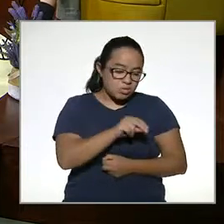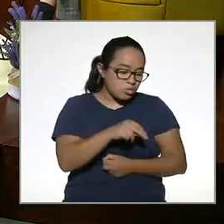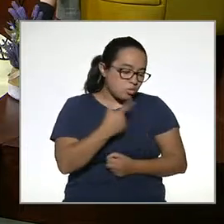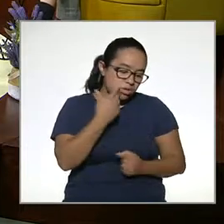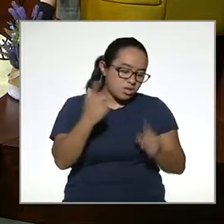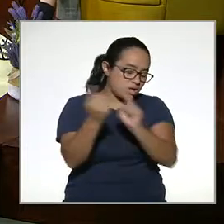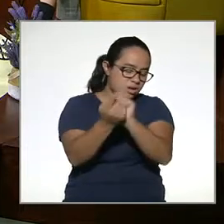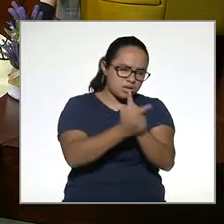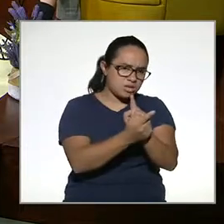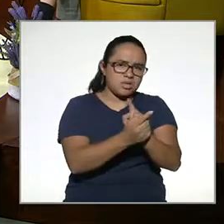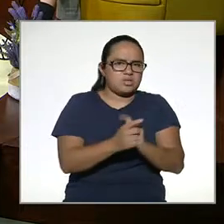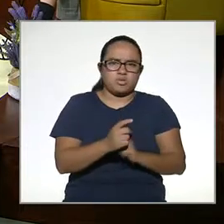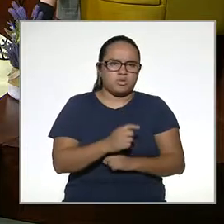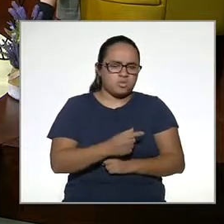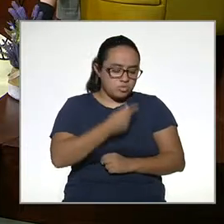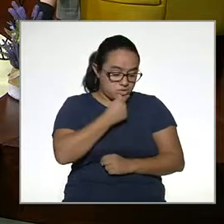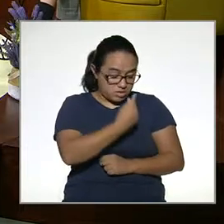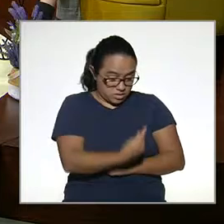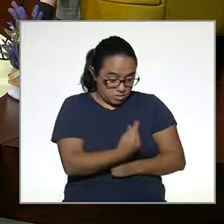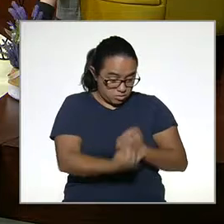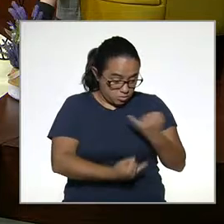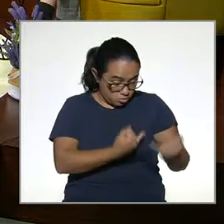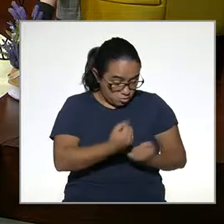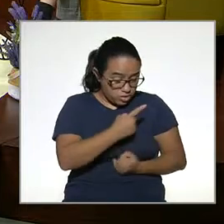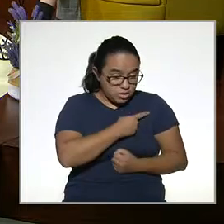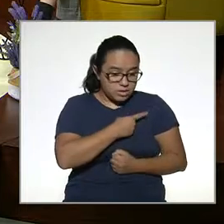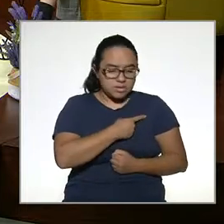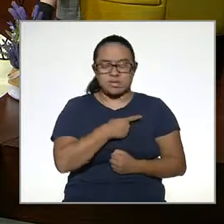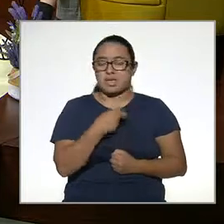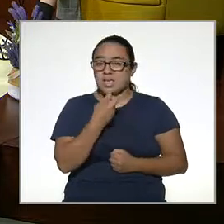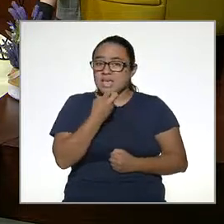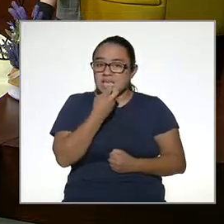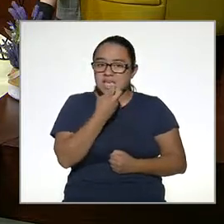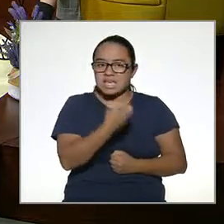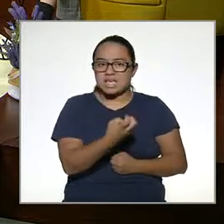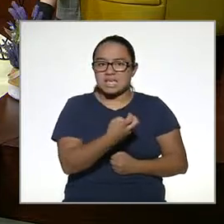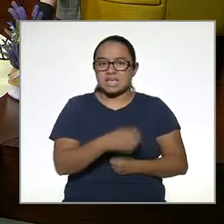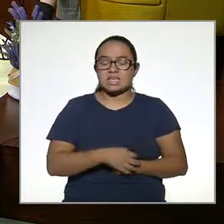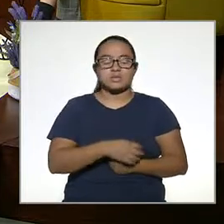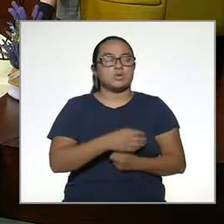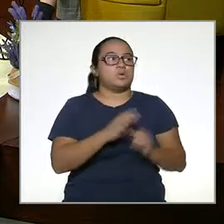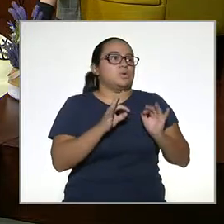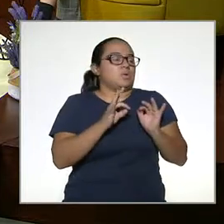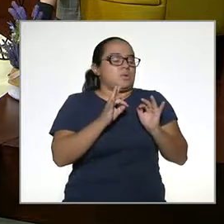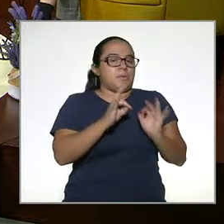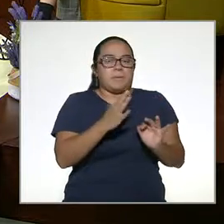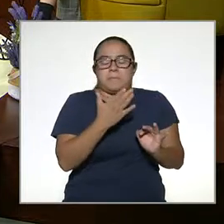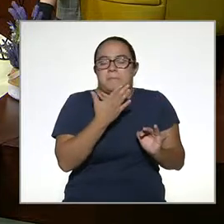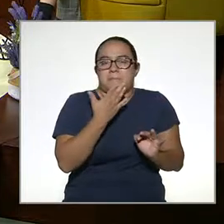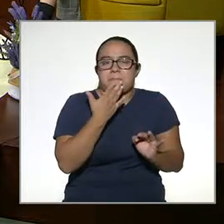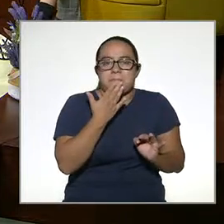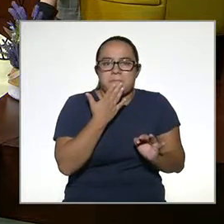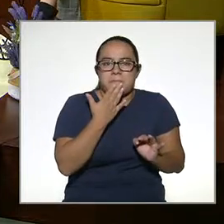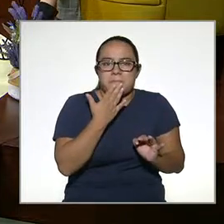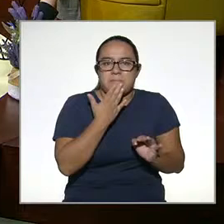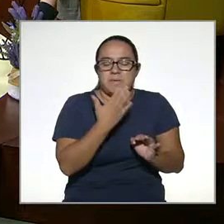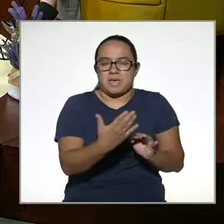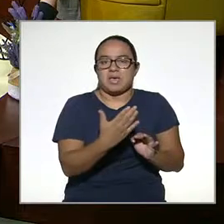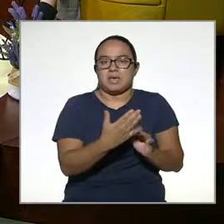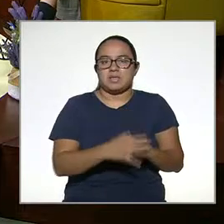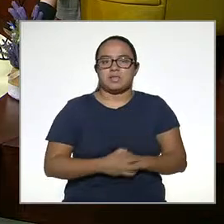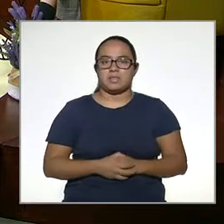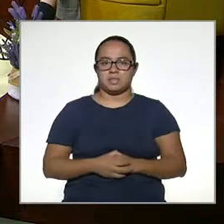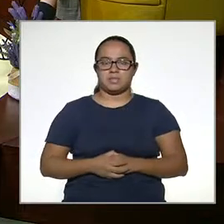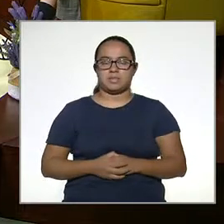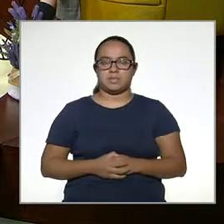porque juega solo, no, que juegue un niño solo es súper, no me gusta la palabra sano, pero podríamos decir que le apunta más al orden de